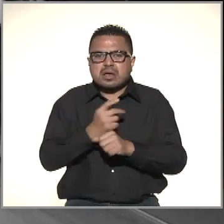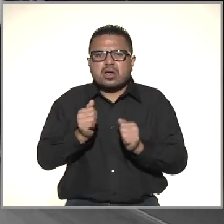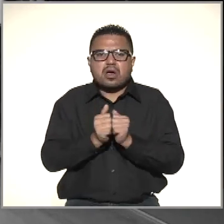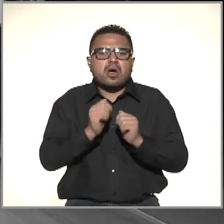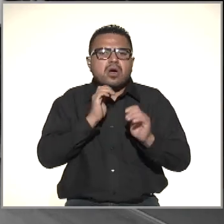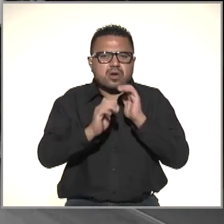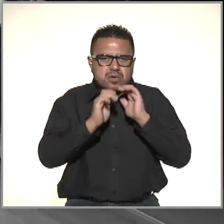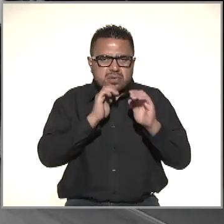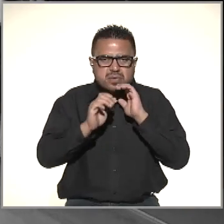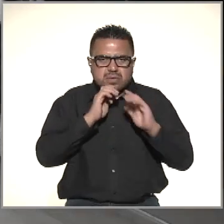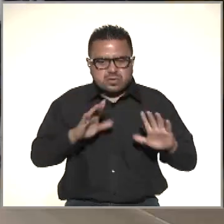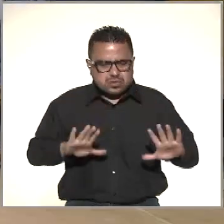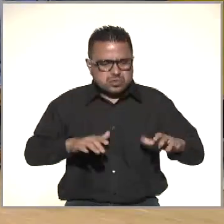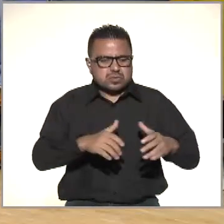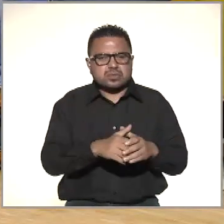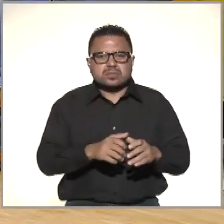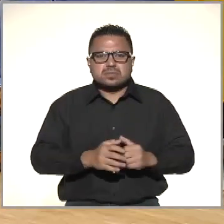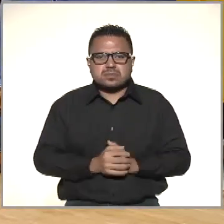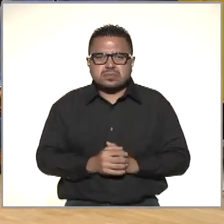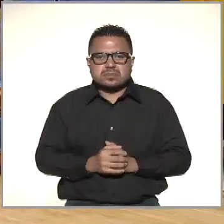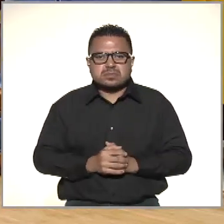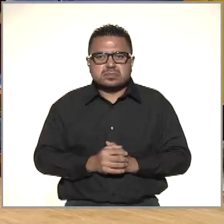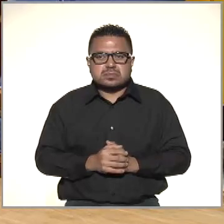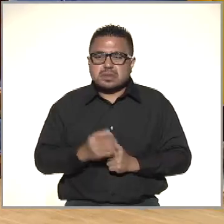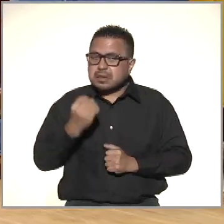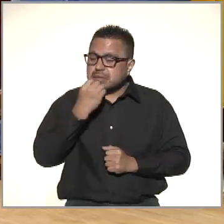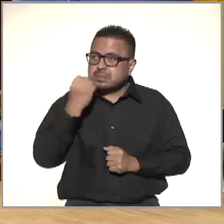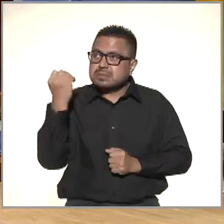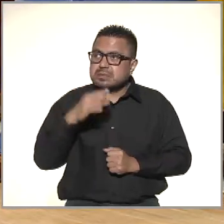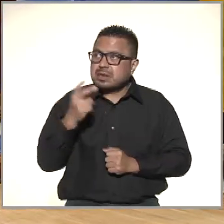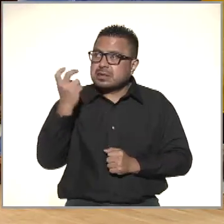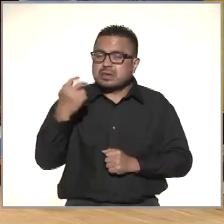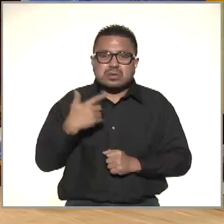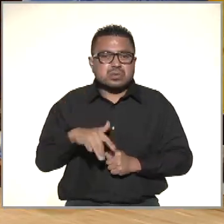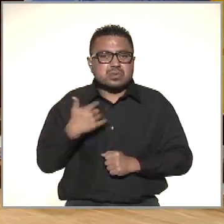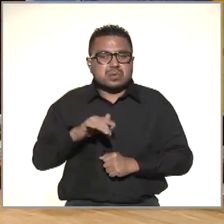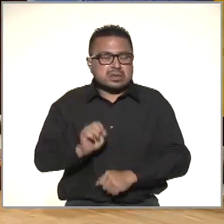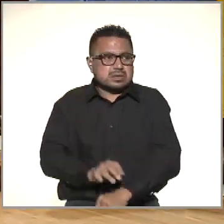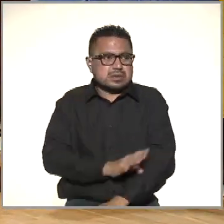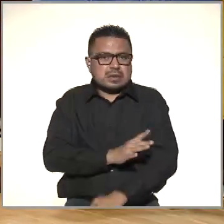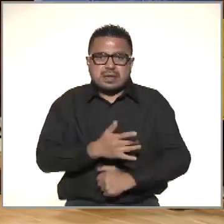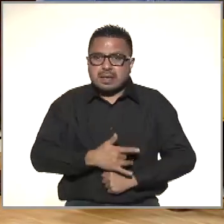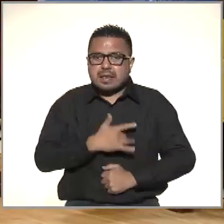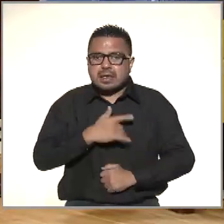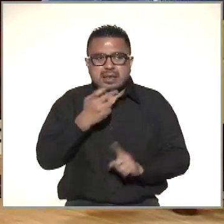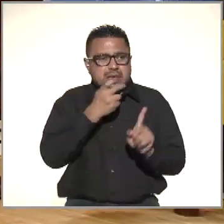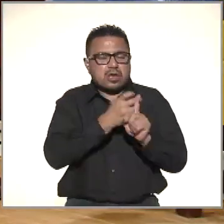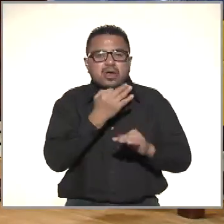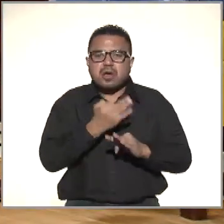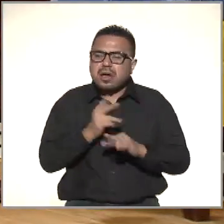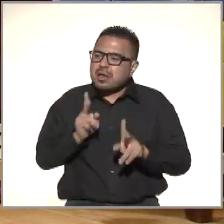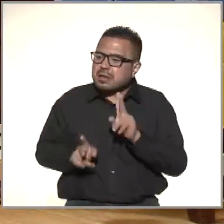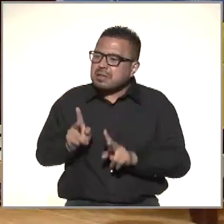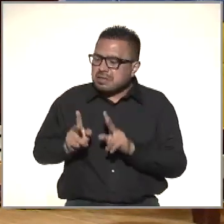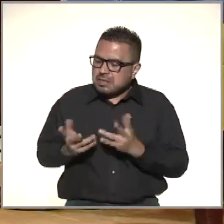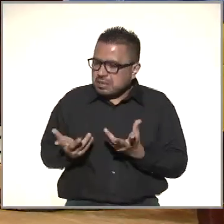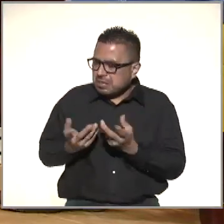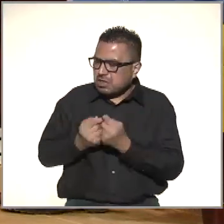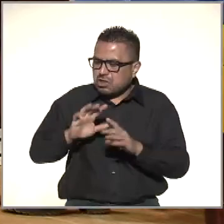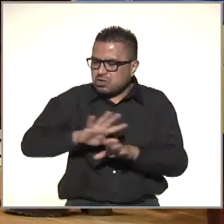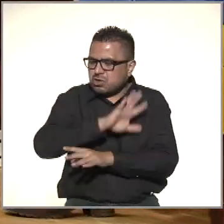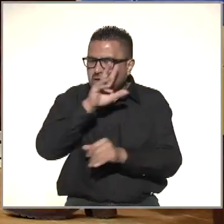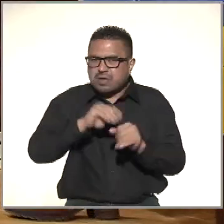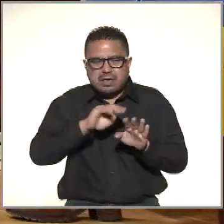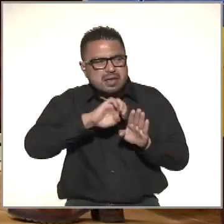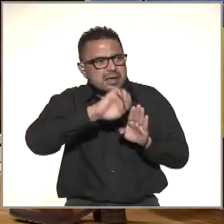comunicación. Se la merecía. Qué fascinante esto de la comunicación no verbal. Aquí ya nos pusimos a platicar sobre eso, todos los ejemplos que